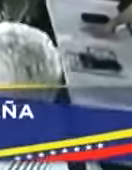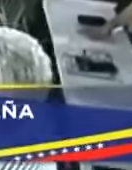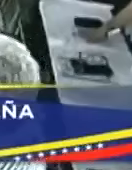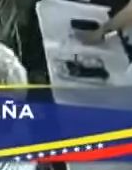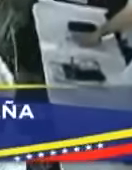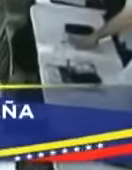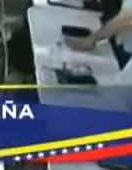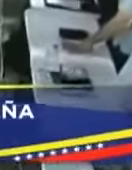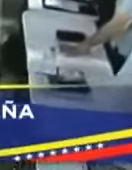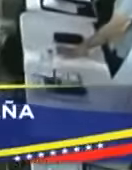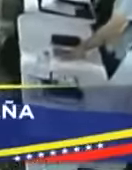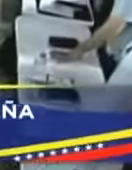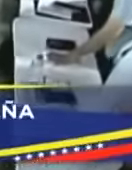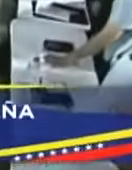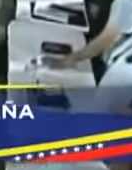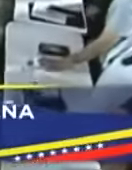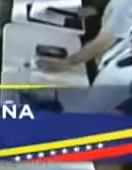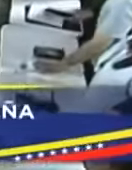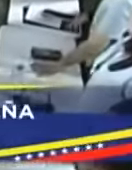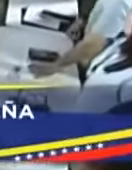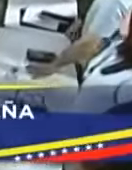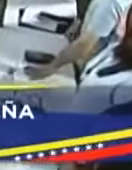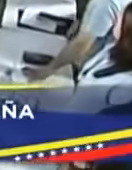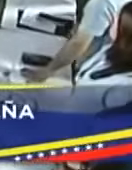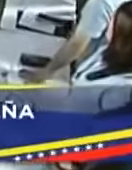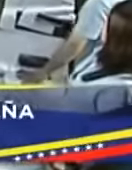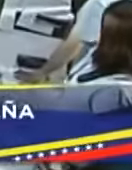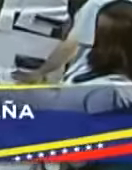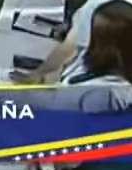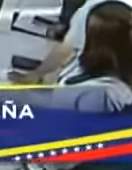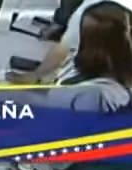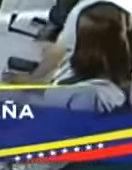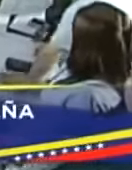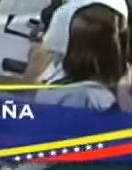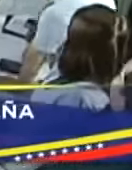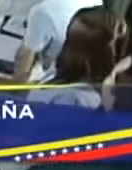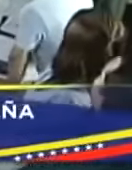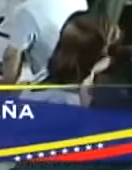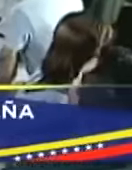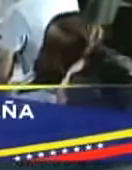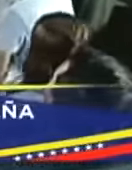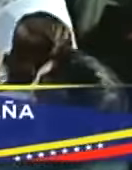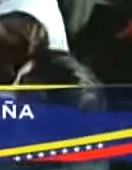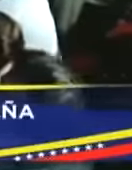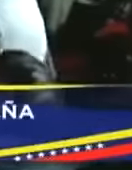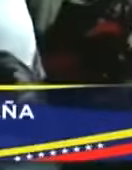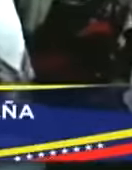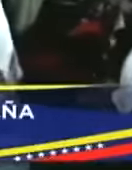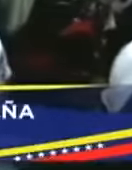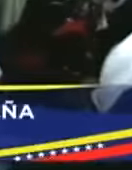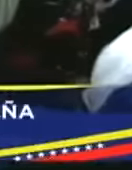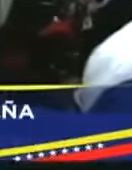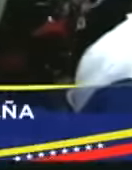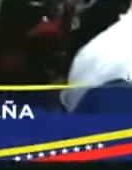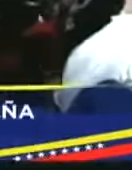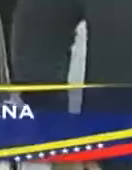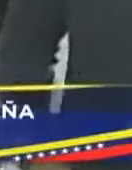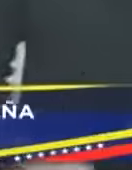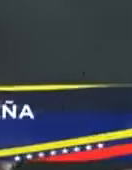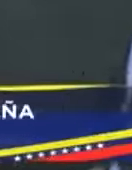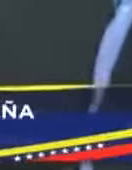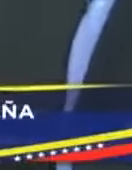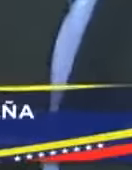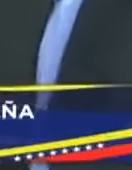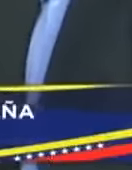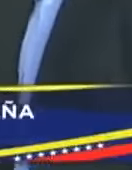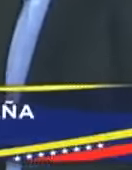Patriótico de la Dirección Nacional del Partido Socialista Unido de Venezuela, vicepresidentes sectoriales también, ministros que forman parte del